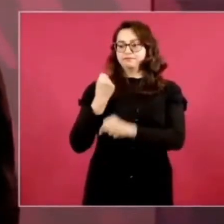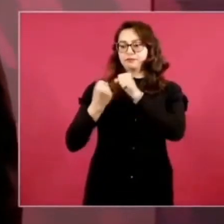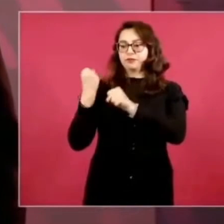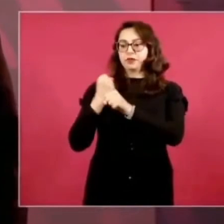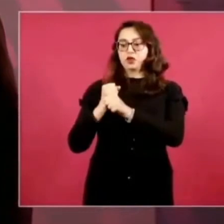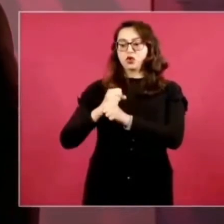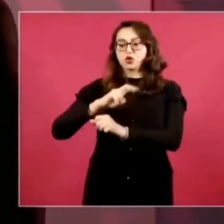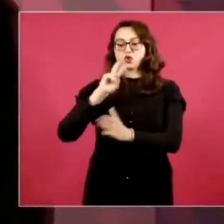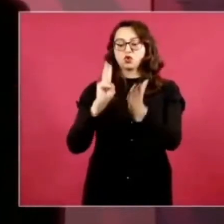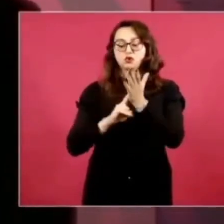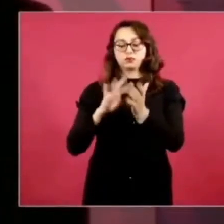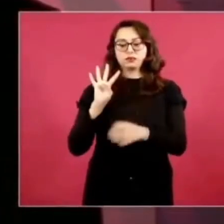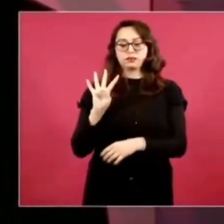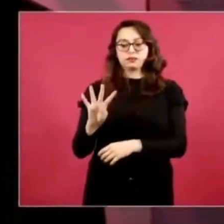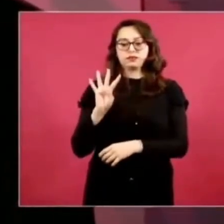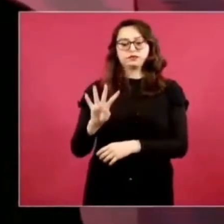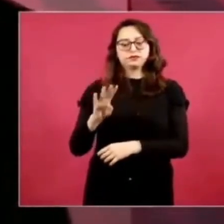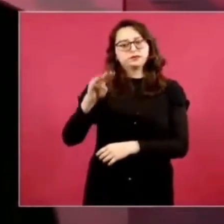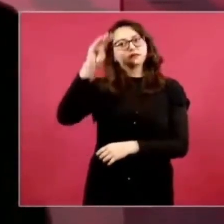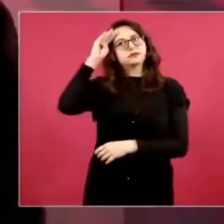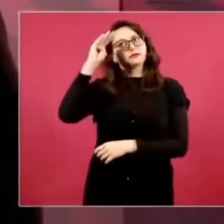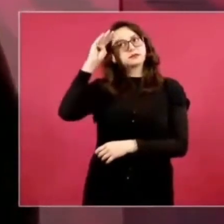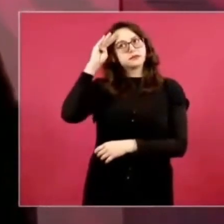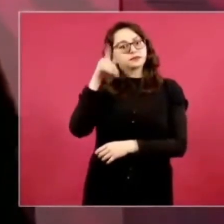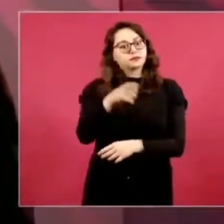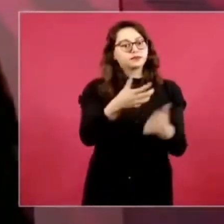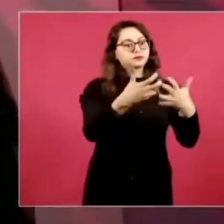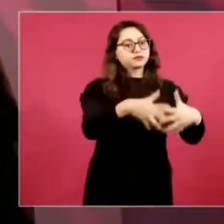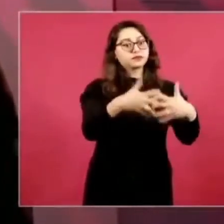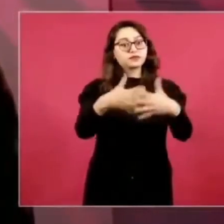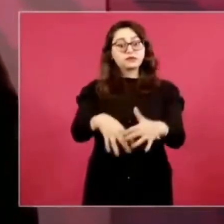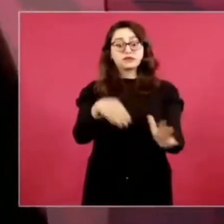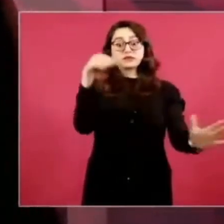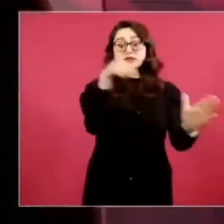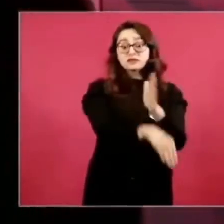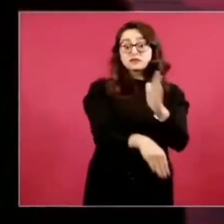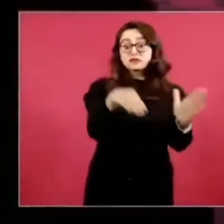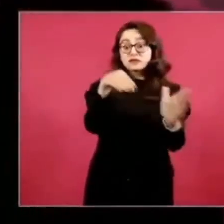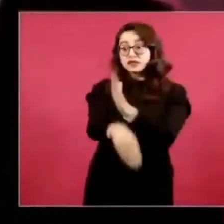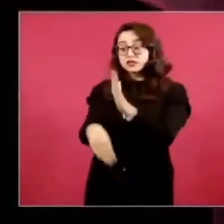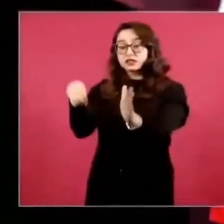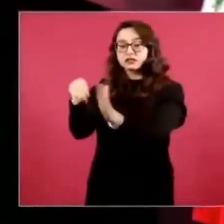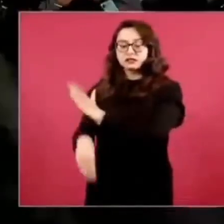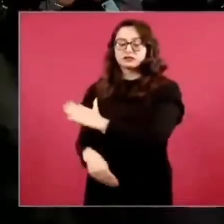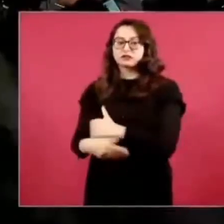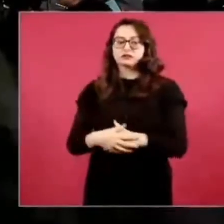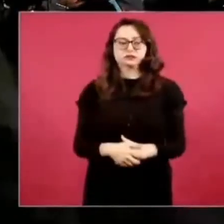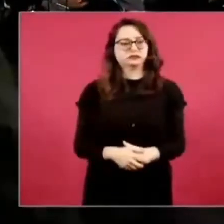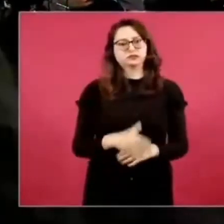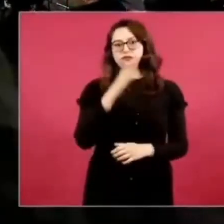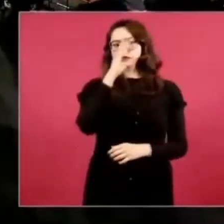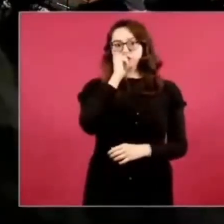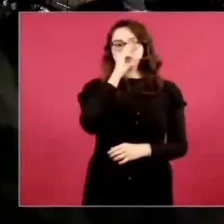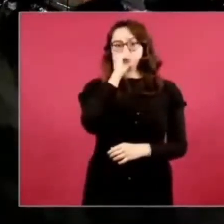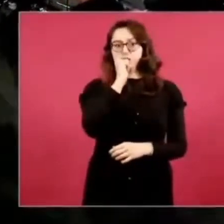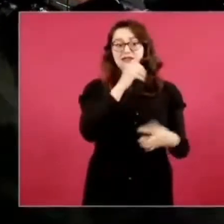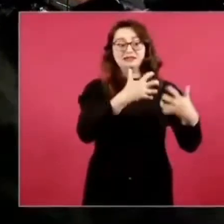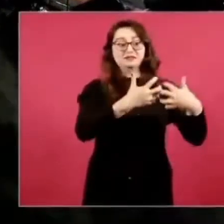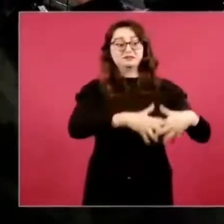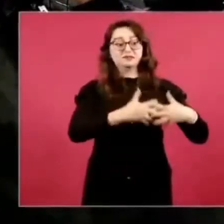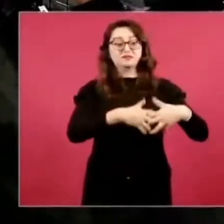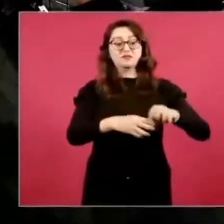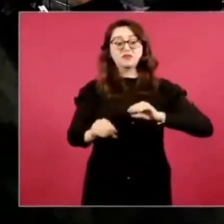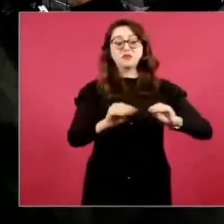no podemos permitir que se conviertan en chatarra. Estaban produciendo el 38% de su